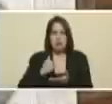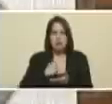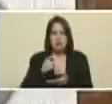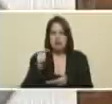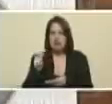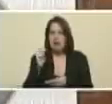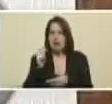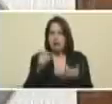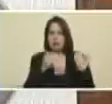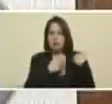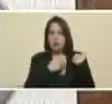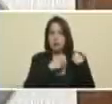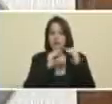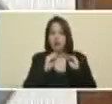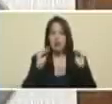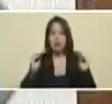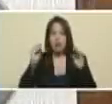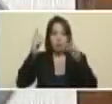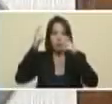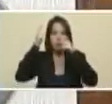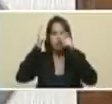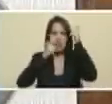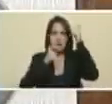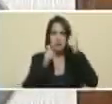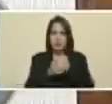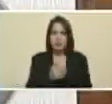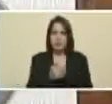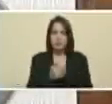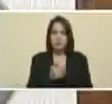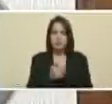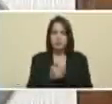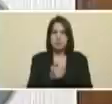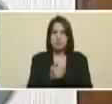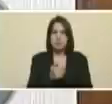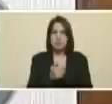por el comandante Chávez. Luego en el año